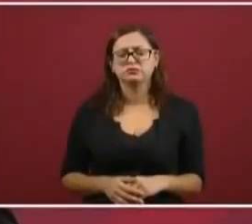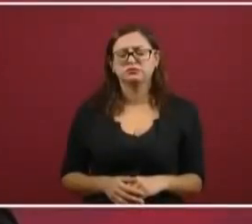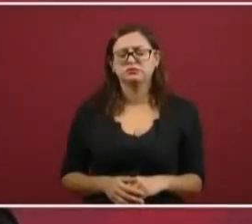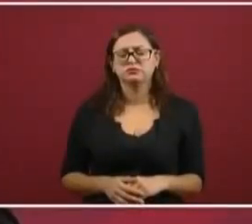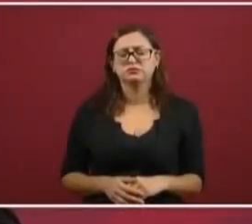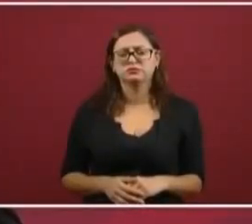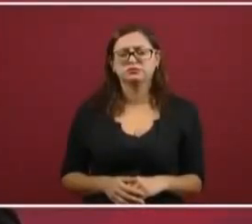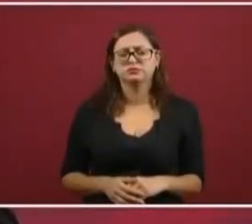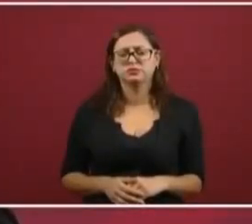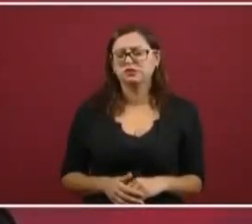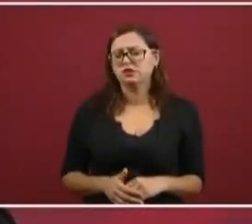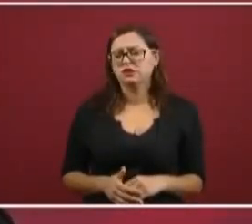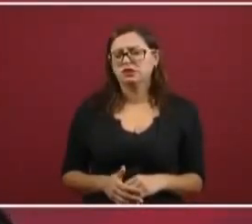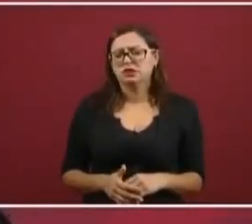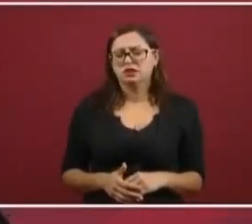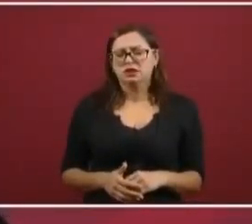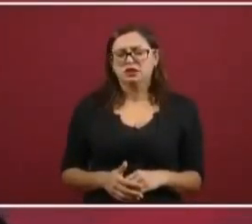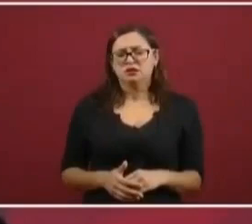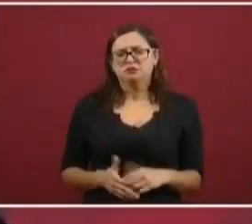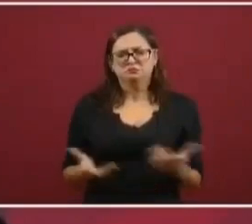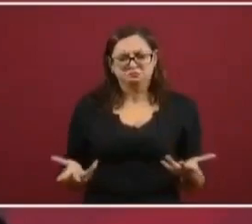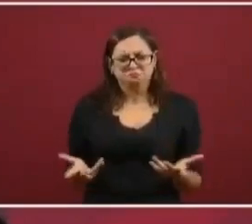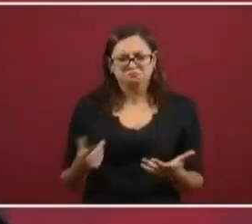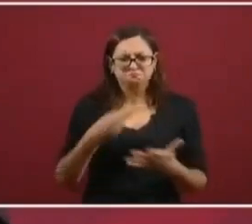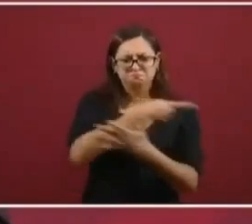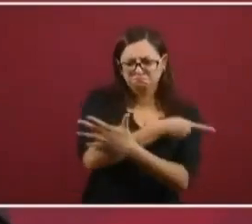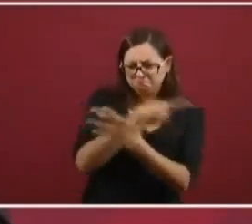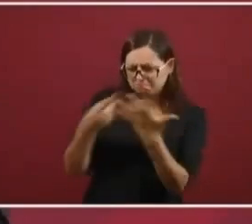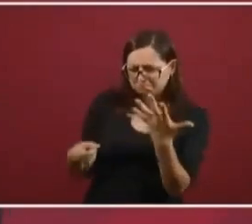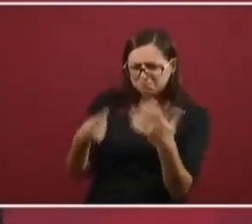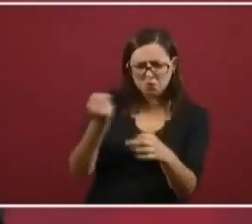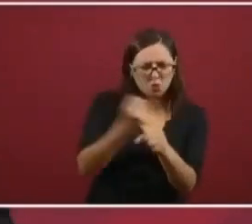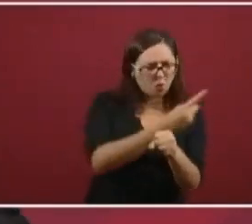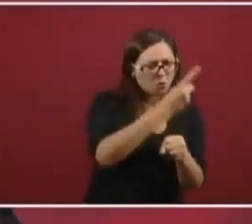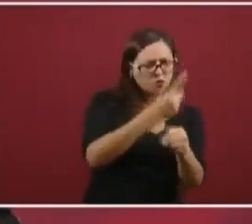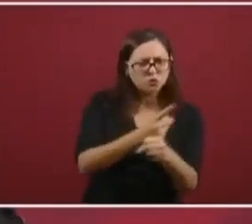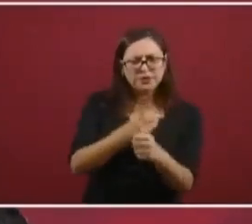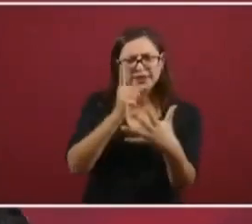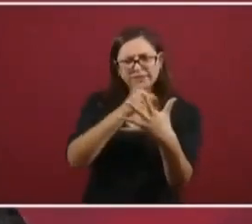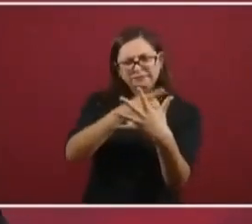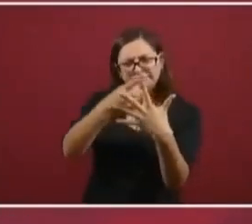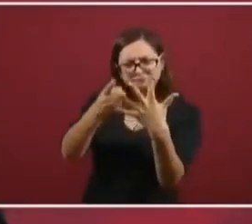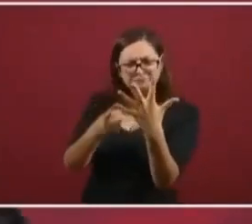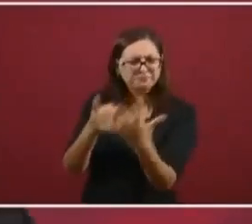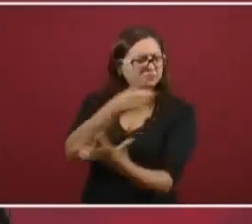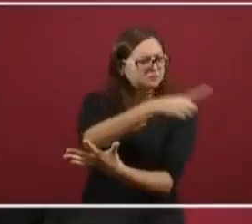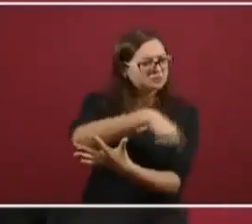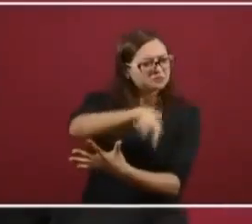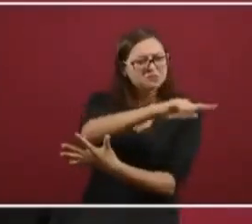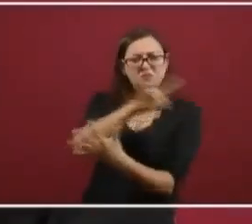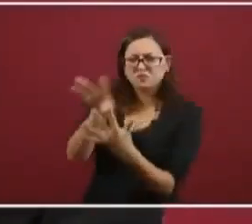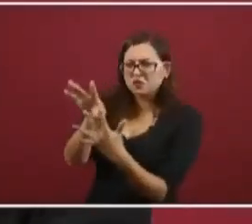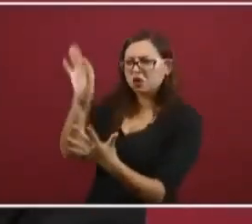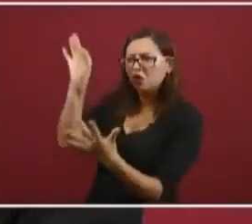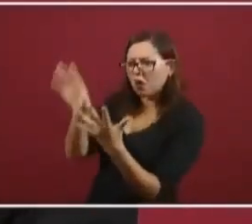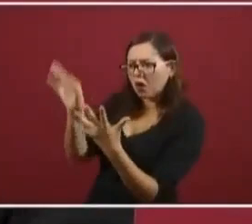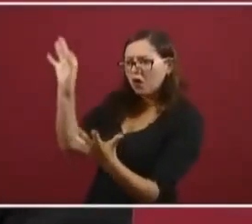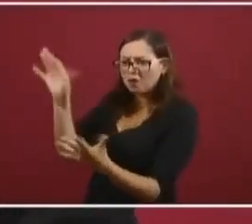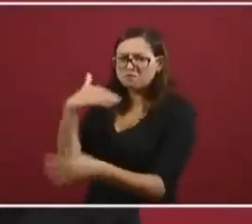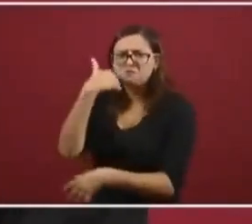hay otro tipo de oportunidades pero en esencia no se va a despedir a